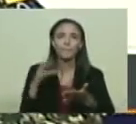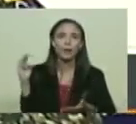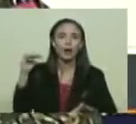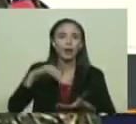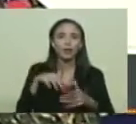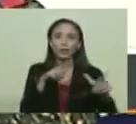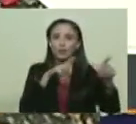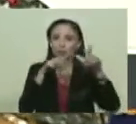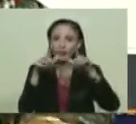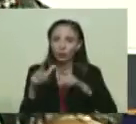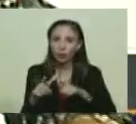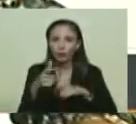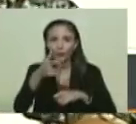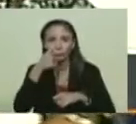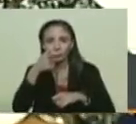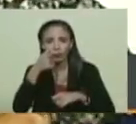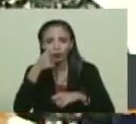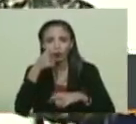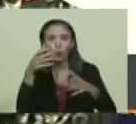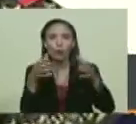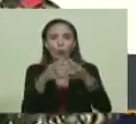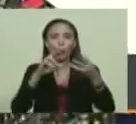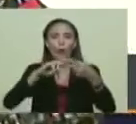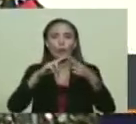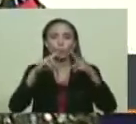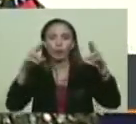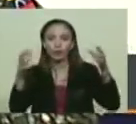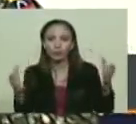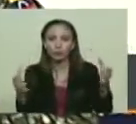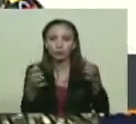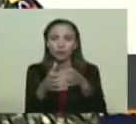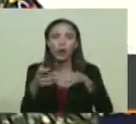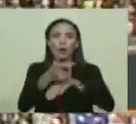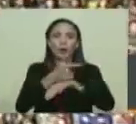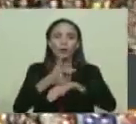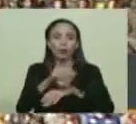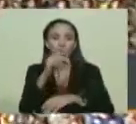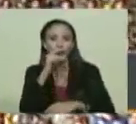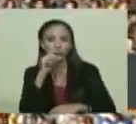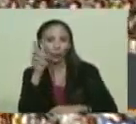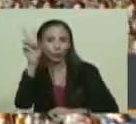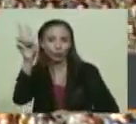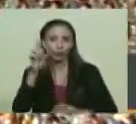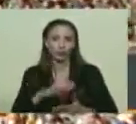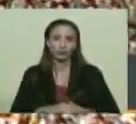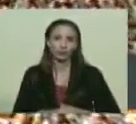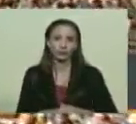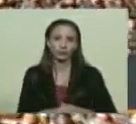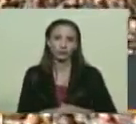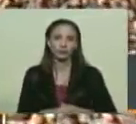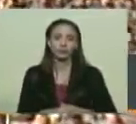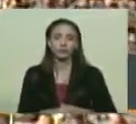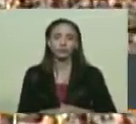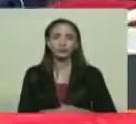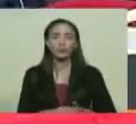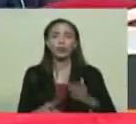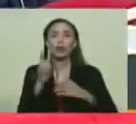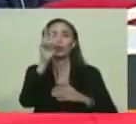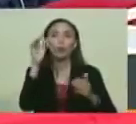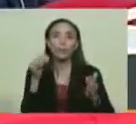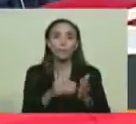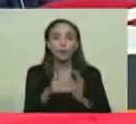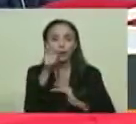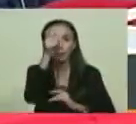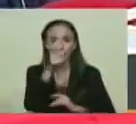el esfuerzo de seguridad y cuadrantes de paz del compañero gobernador Héctor Rodríguez Castro. 2.000 de ustedes sean